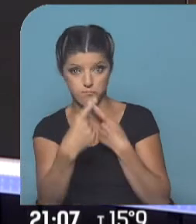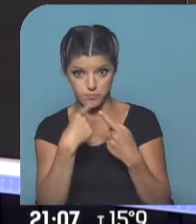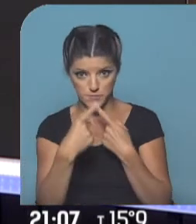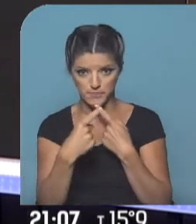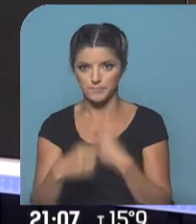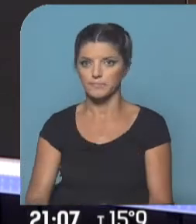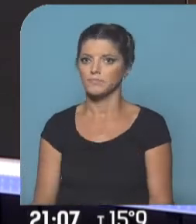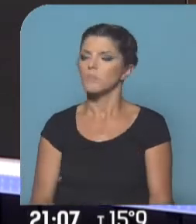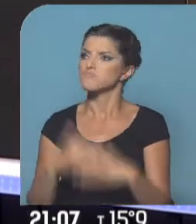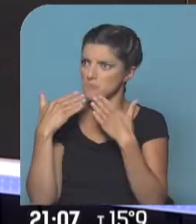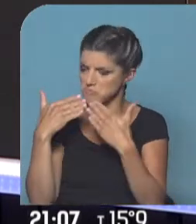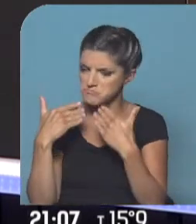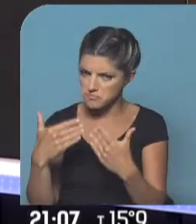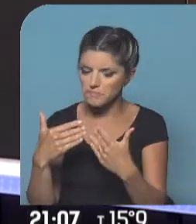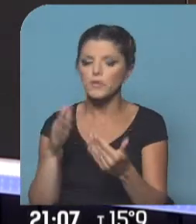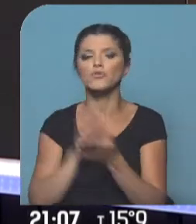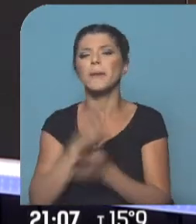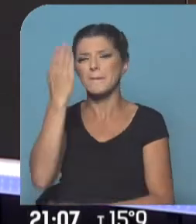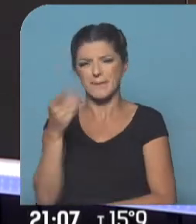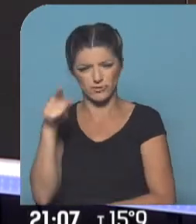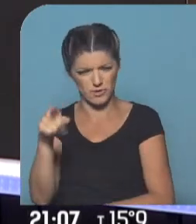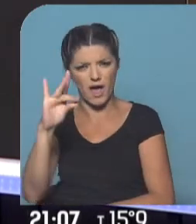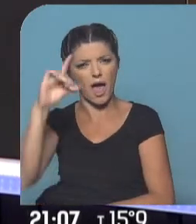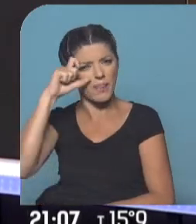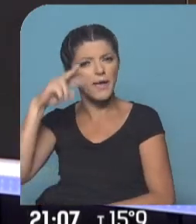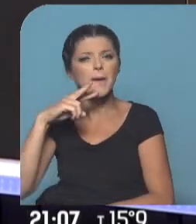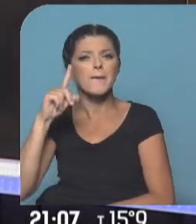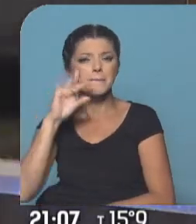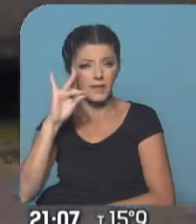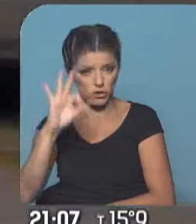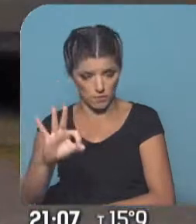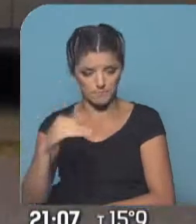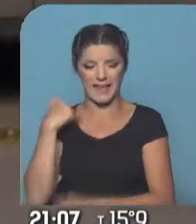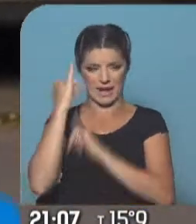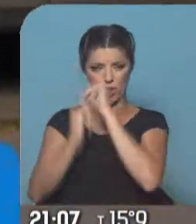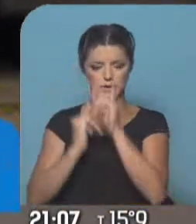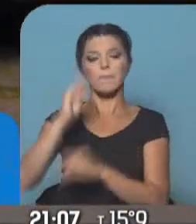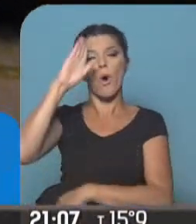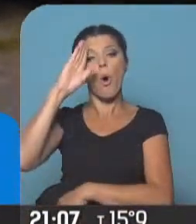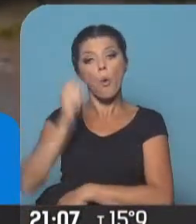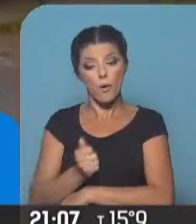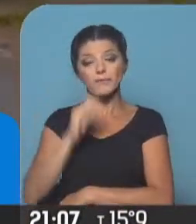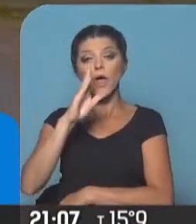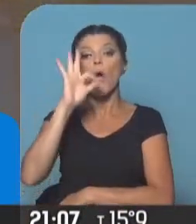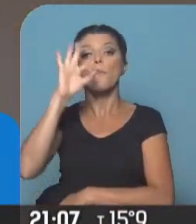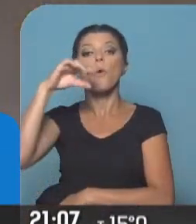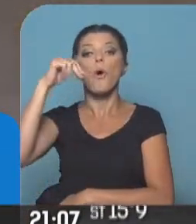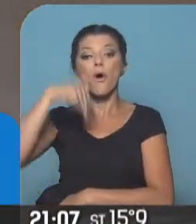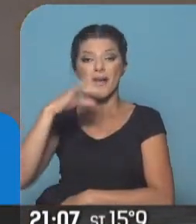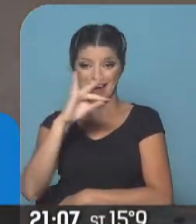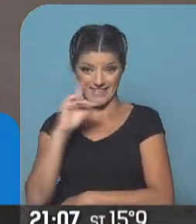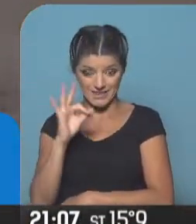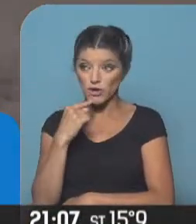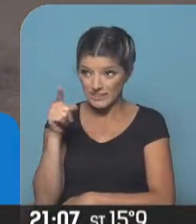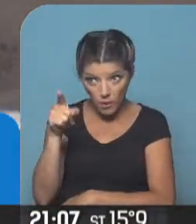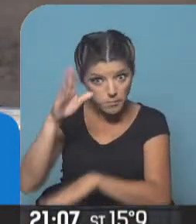la situación específica de Julio Debido, vamos a detallar que el juez Claudio Bonadío, entonces, en el día de hoy también lo procesó a